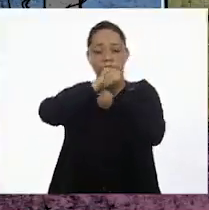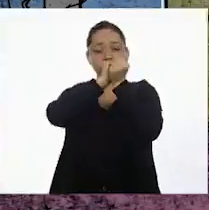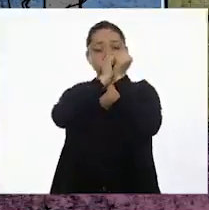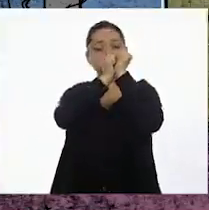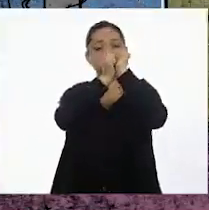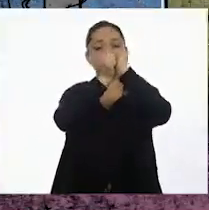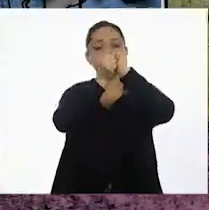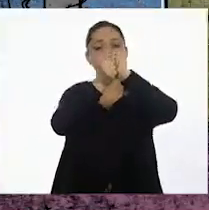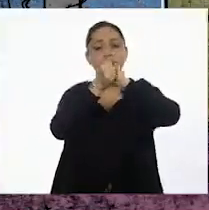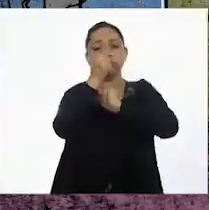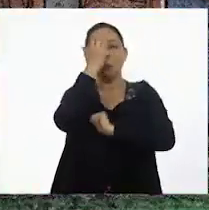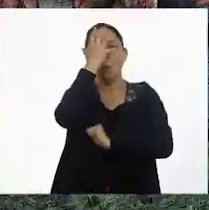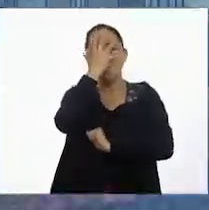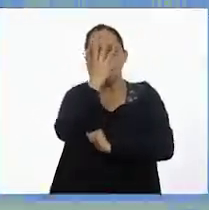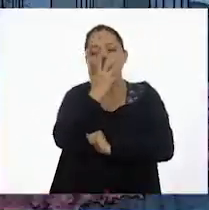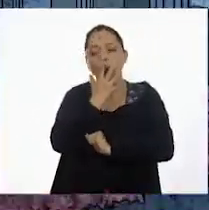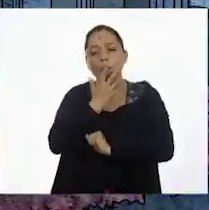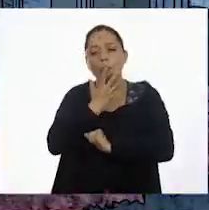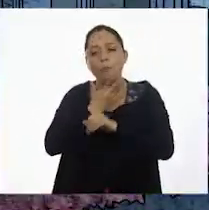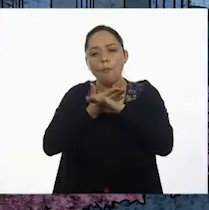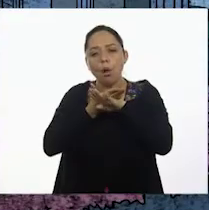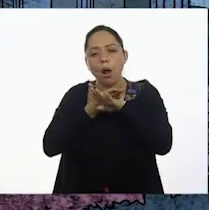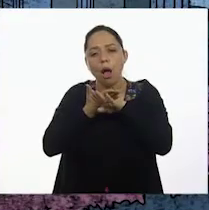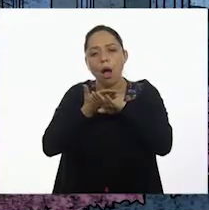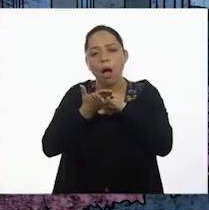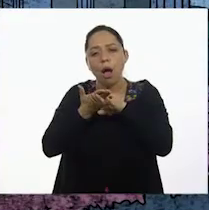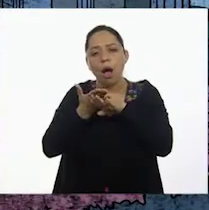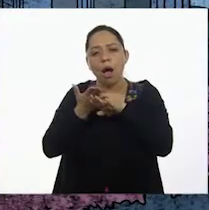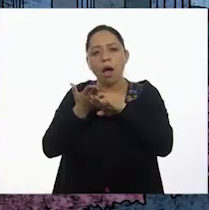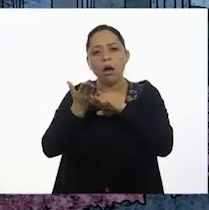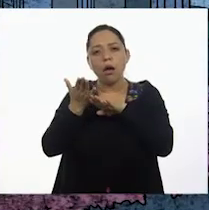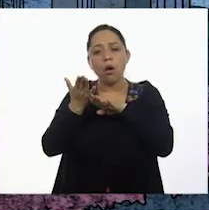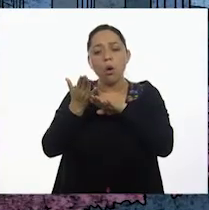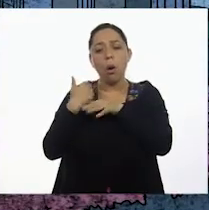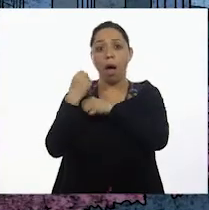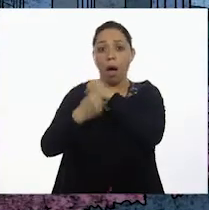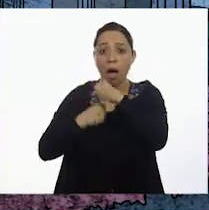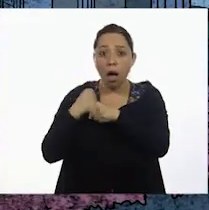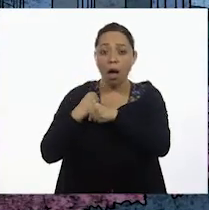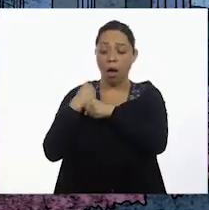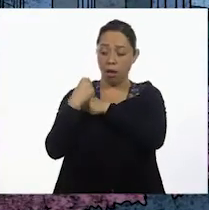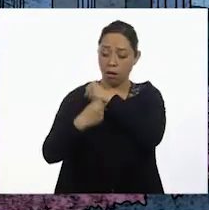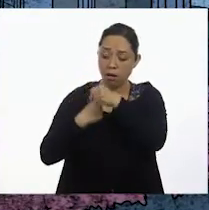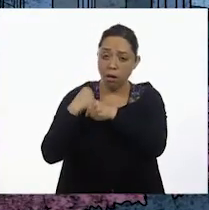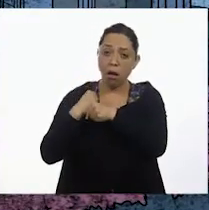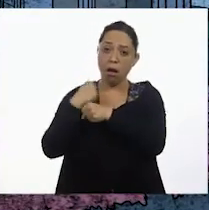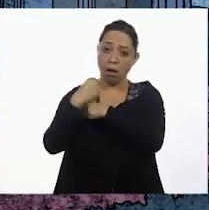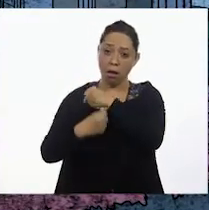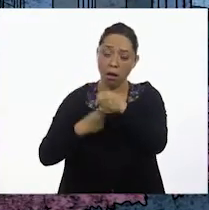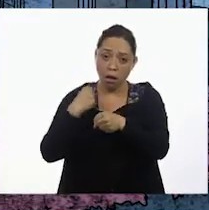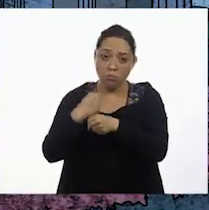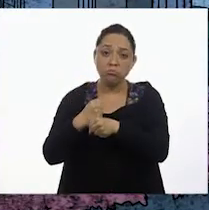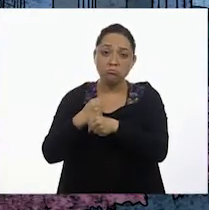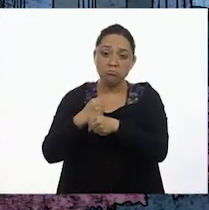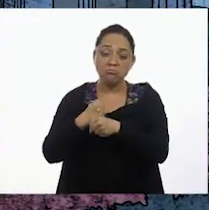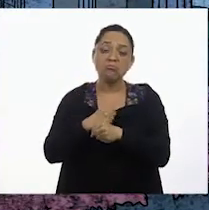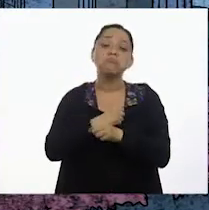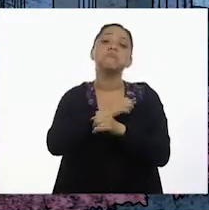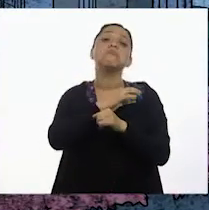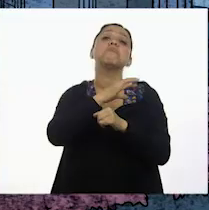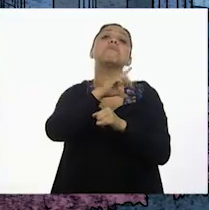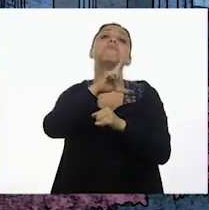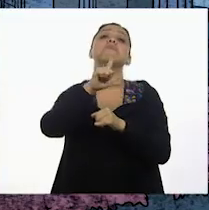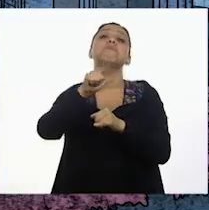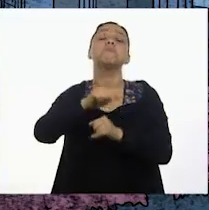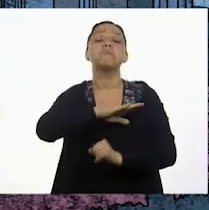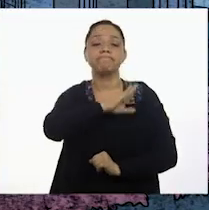muy pálido y amargo. Pasaron los años y finalmente también murió.